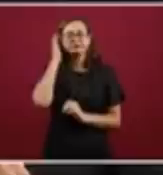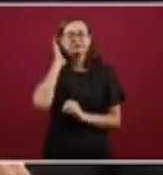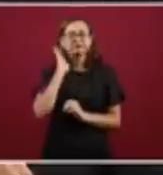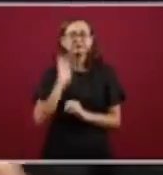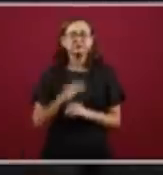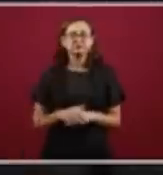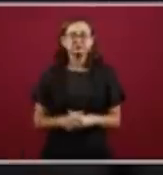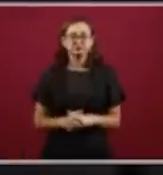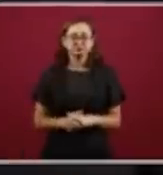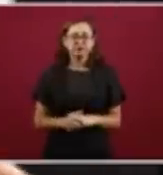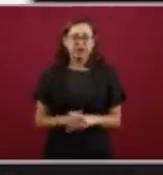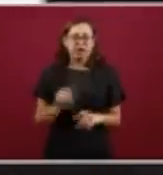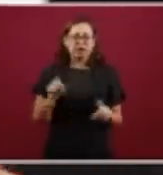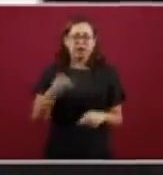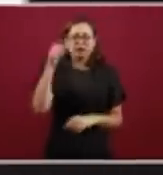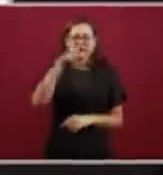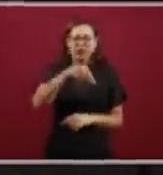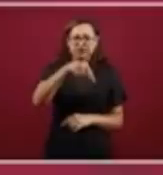Ahí,